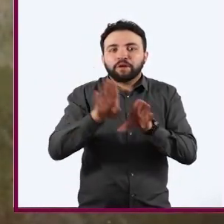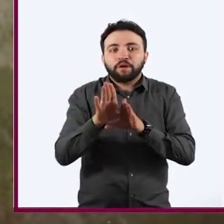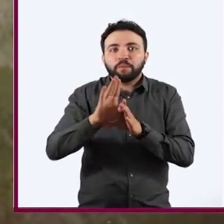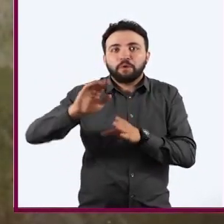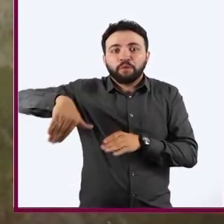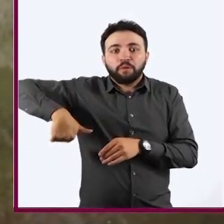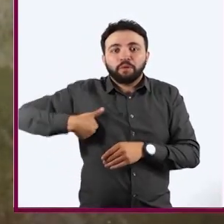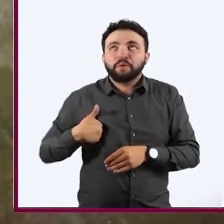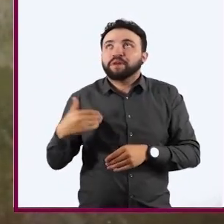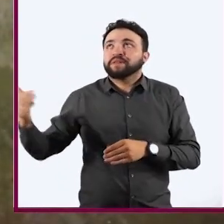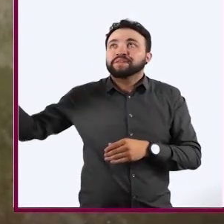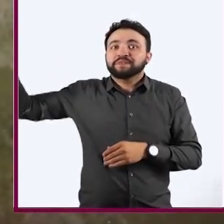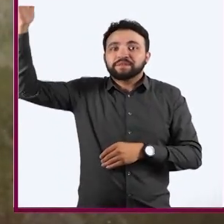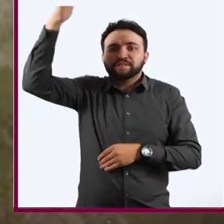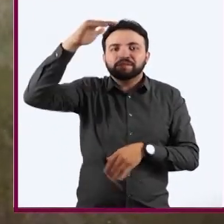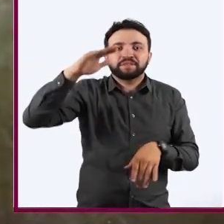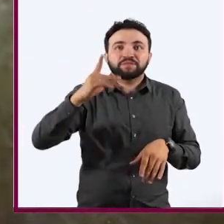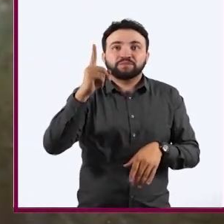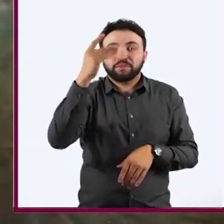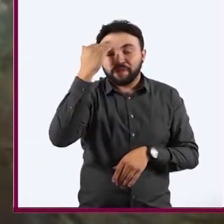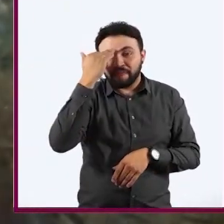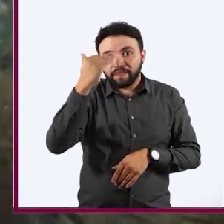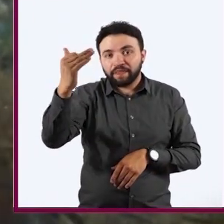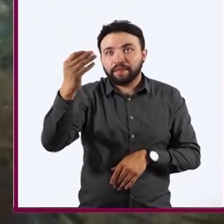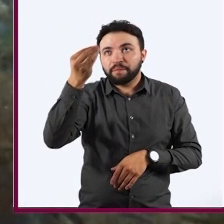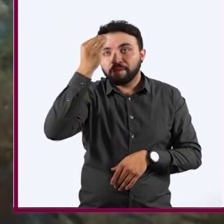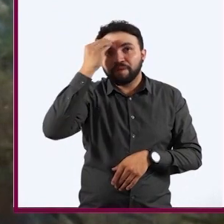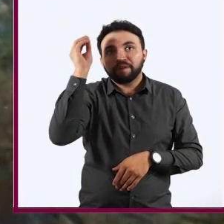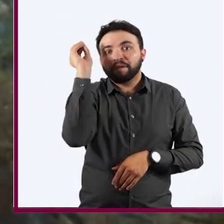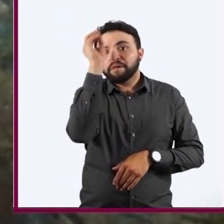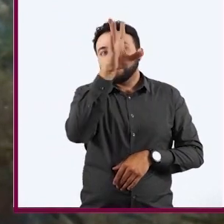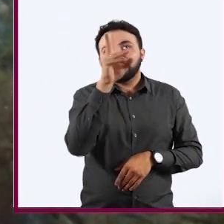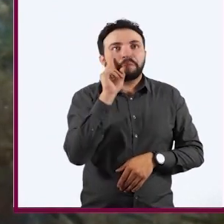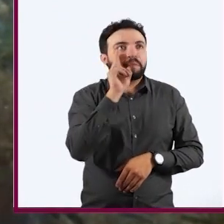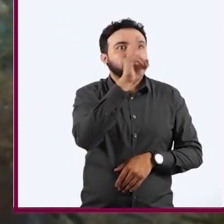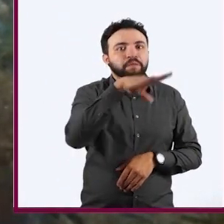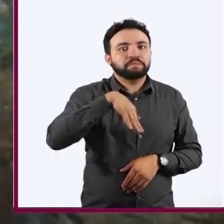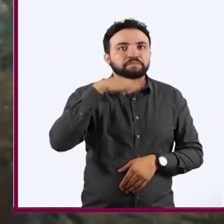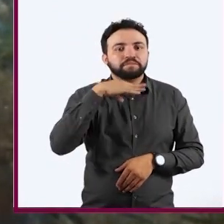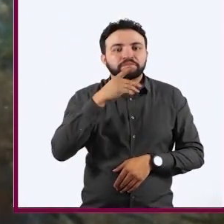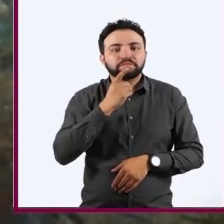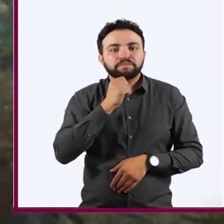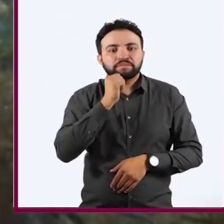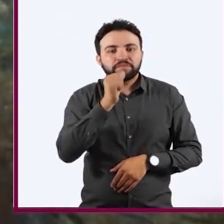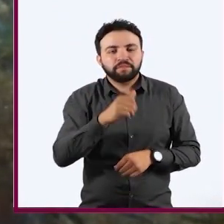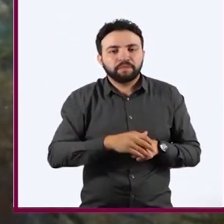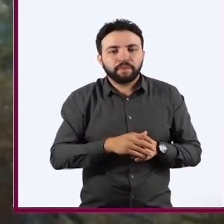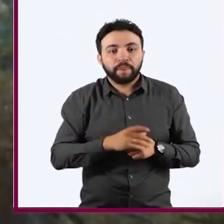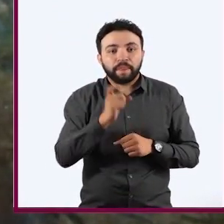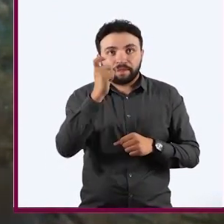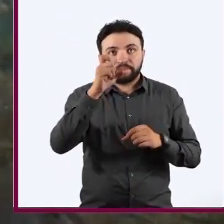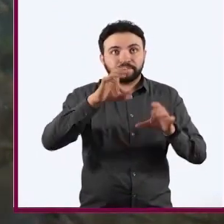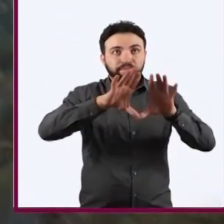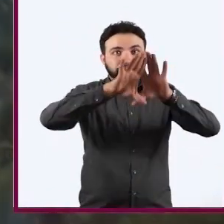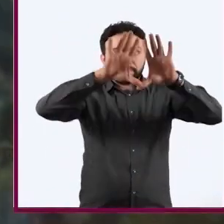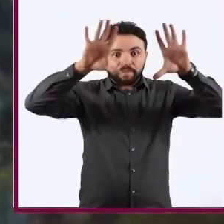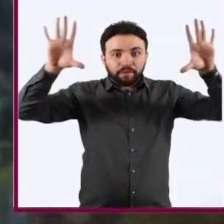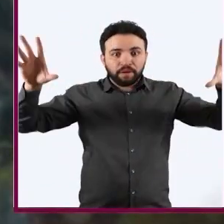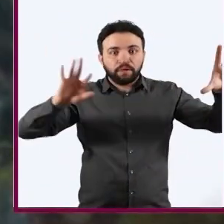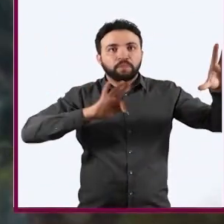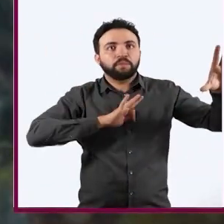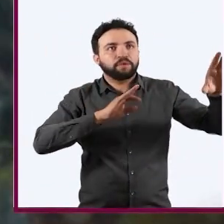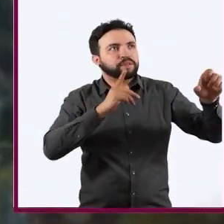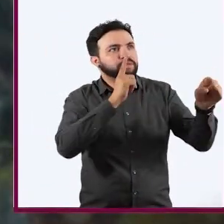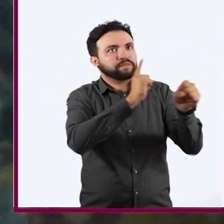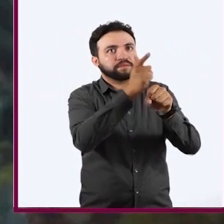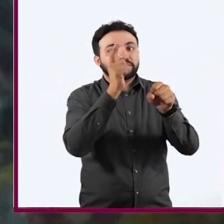cuadro impresionista atrapado en el interior de una azotea que por algún tiempo estuvo olvidada. En este gran mural, más que ninguna